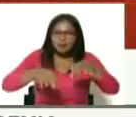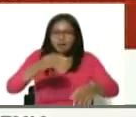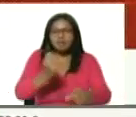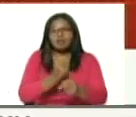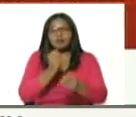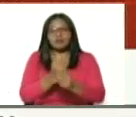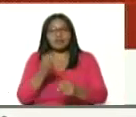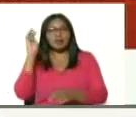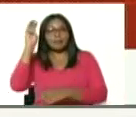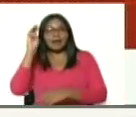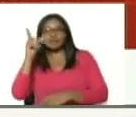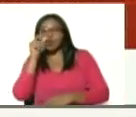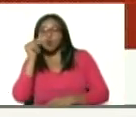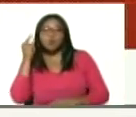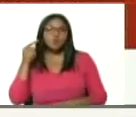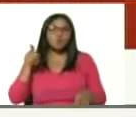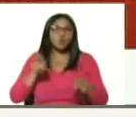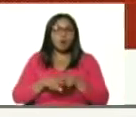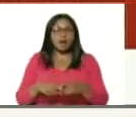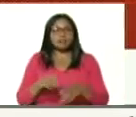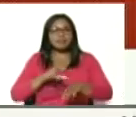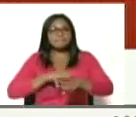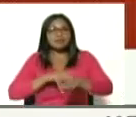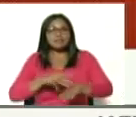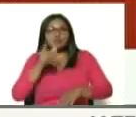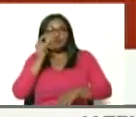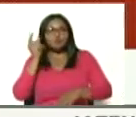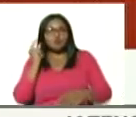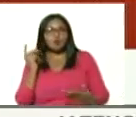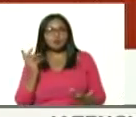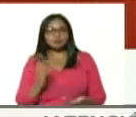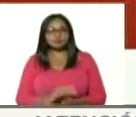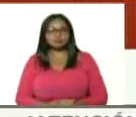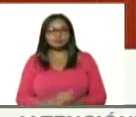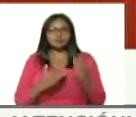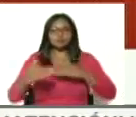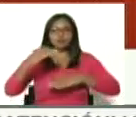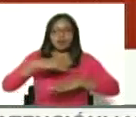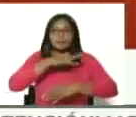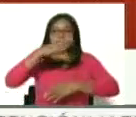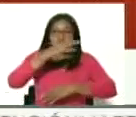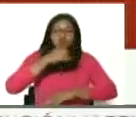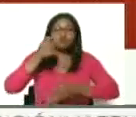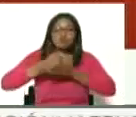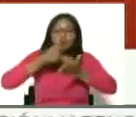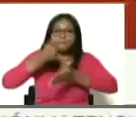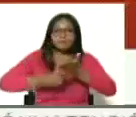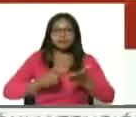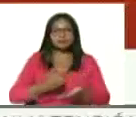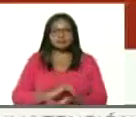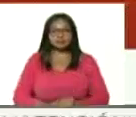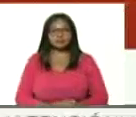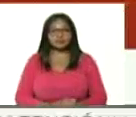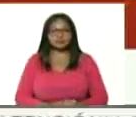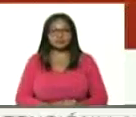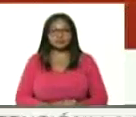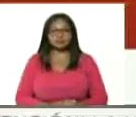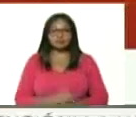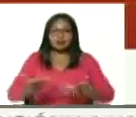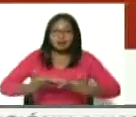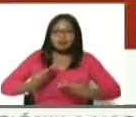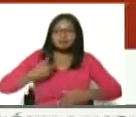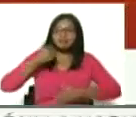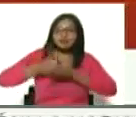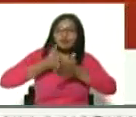de la maestra, del maestro, del médico, de la médica, elevar el espíritu de combate, las ganas de